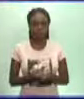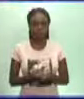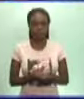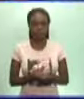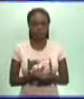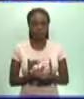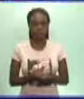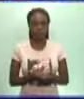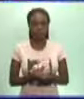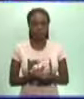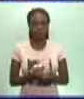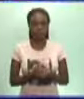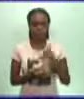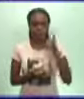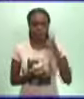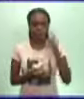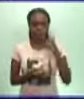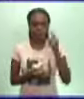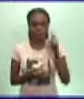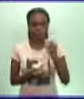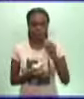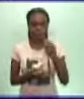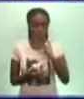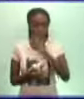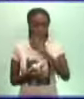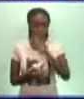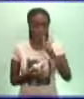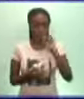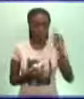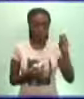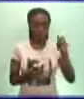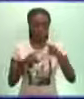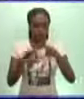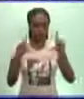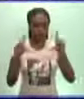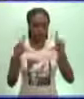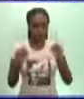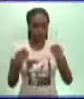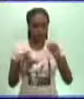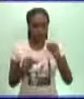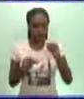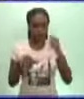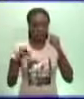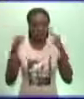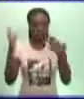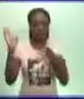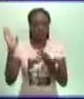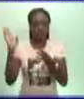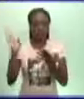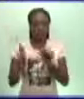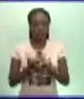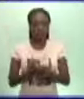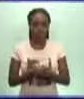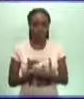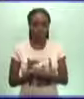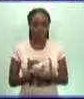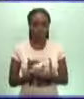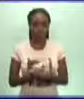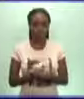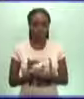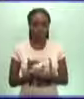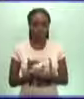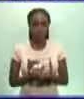Como pueden observar, la primera oración gramatical que aparece en el texto es: la literatura es un manantial, y la